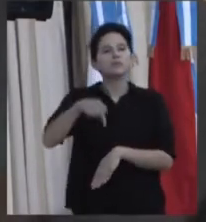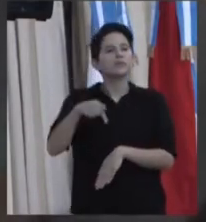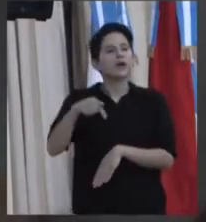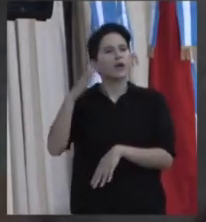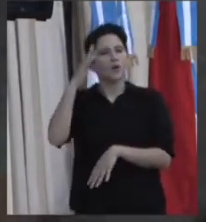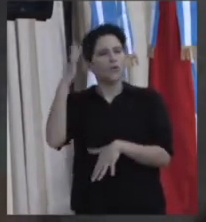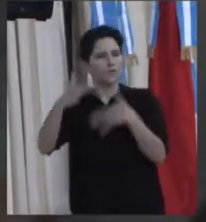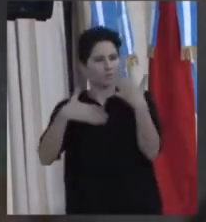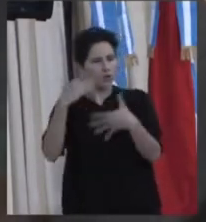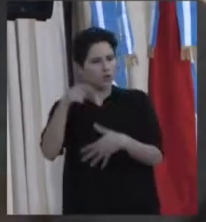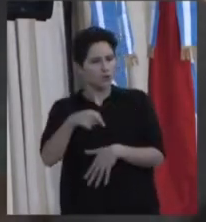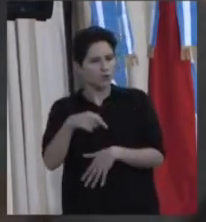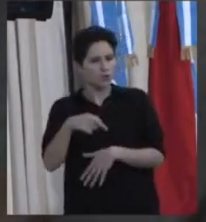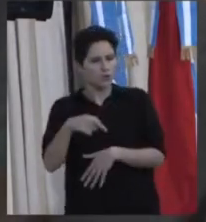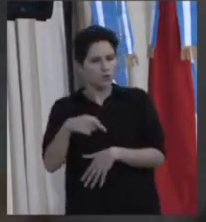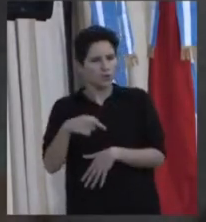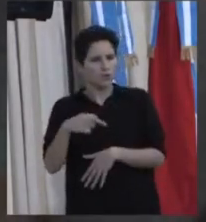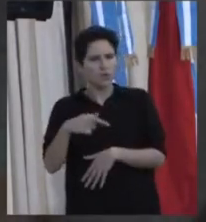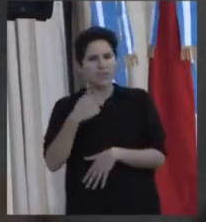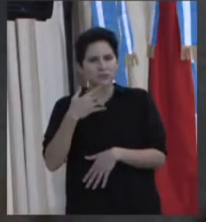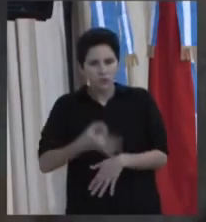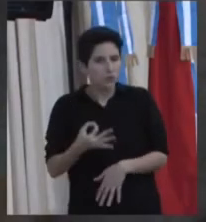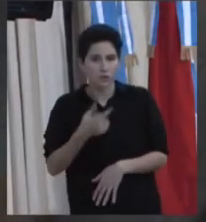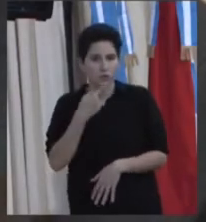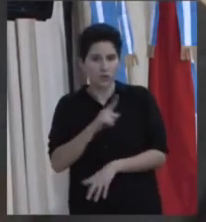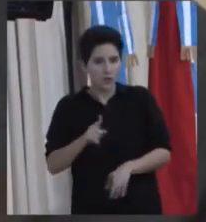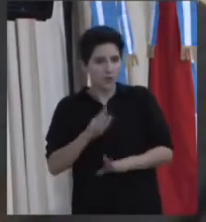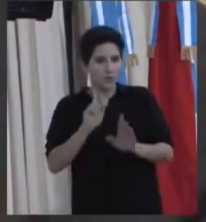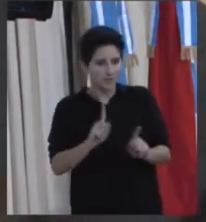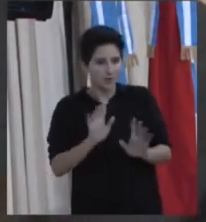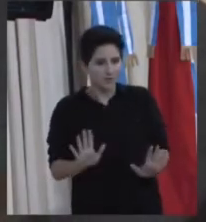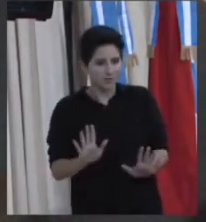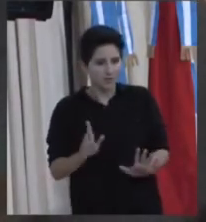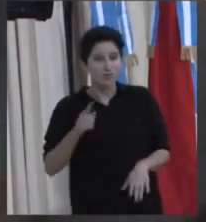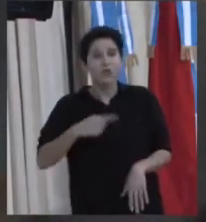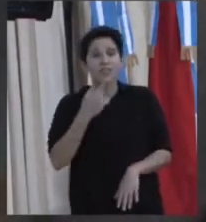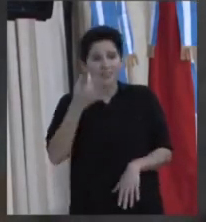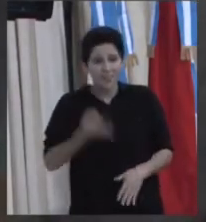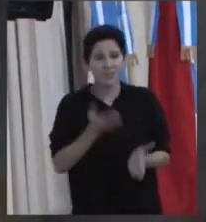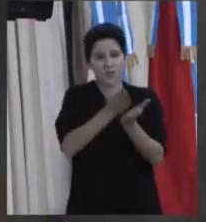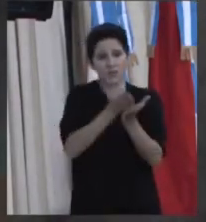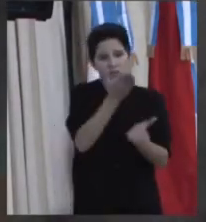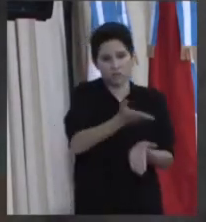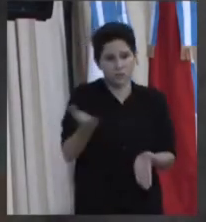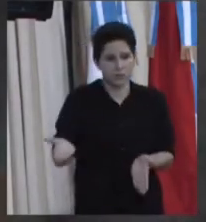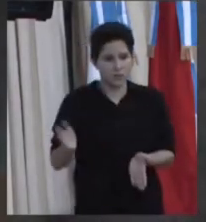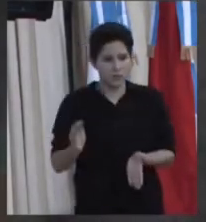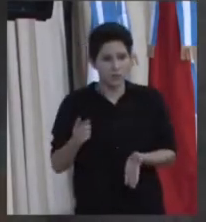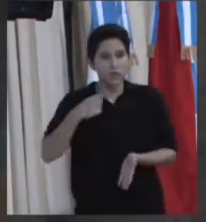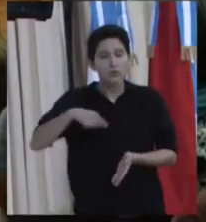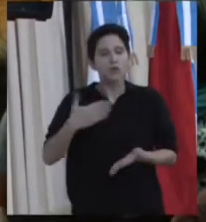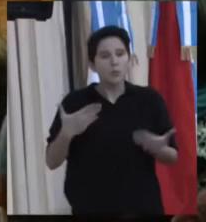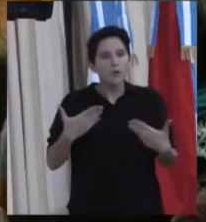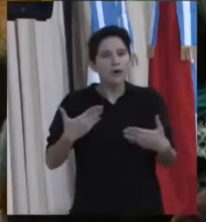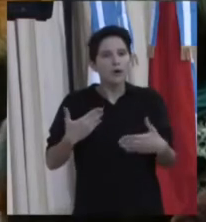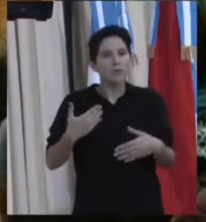confusión? Sinceramente, aspiro a que no lo sea. Aspiro a que realmente sea un derecho humano y que podamos ejercerlo